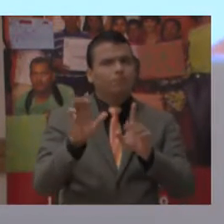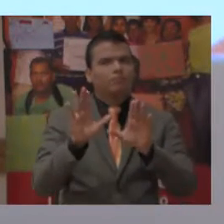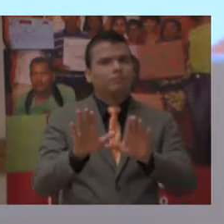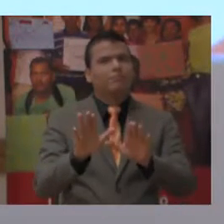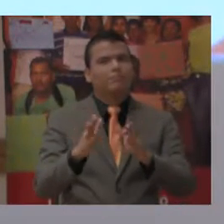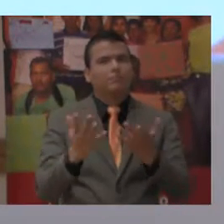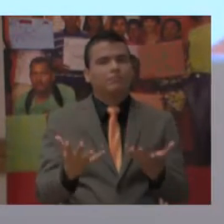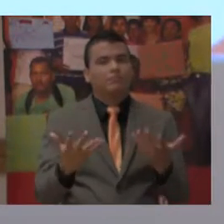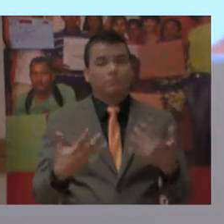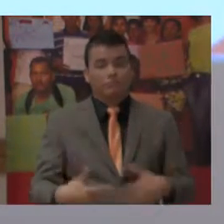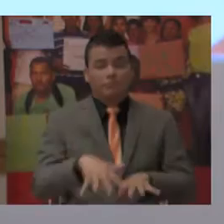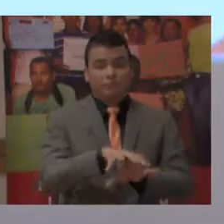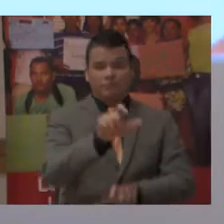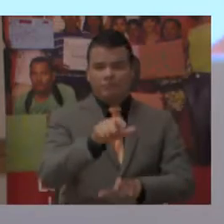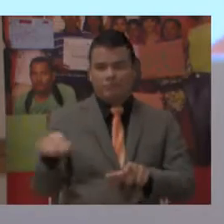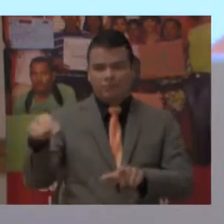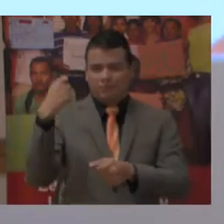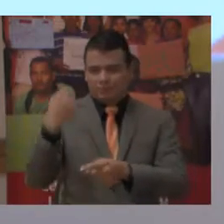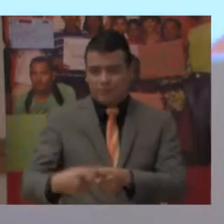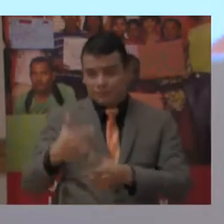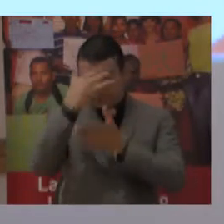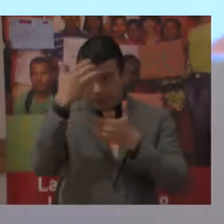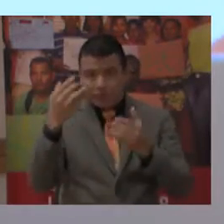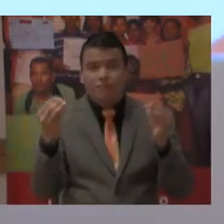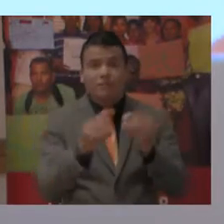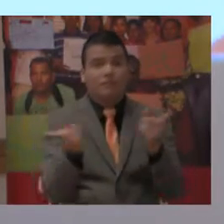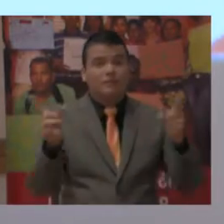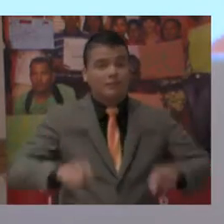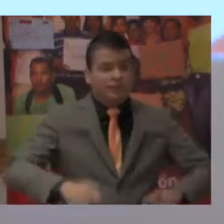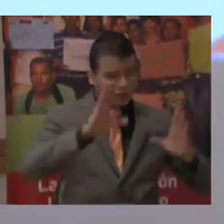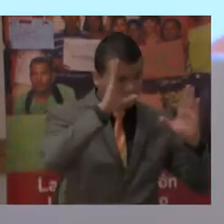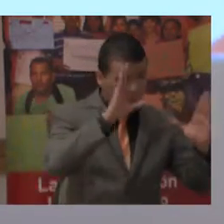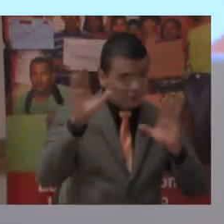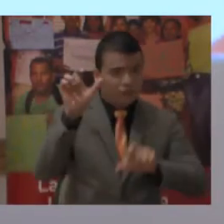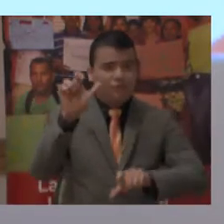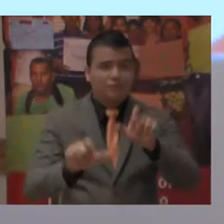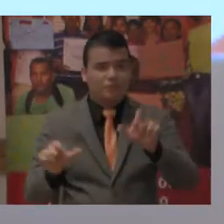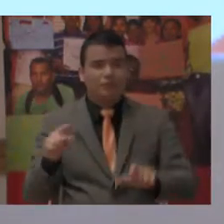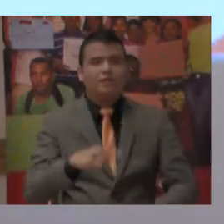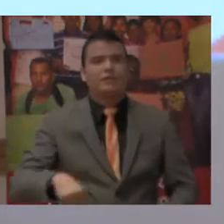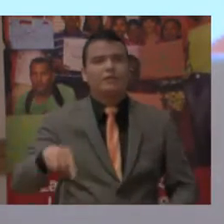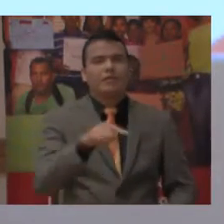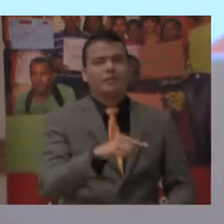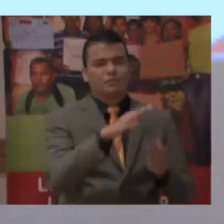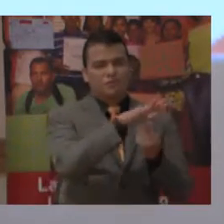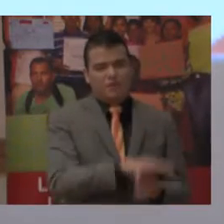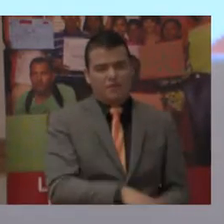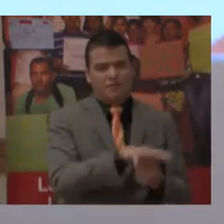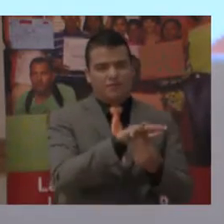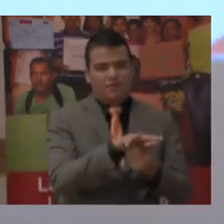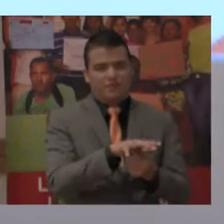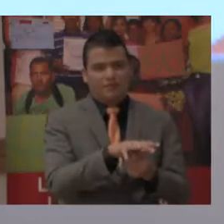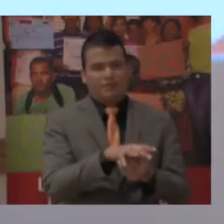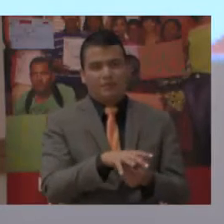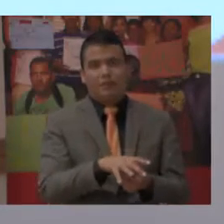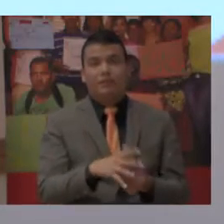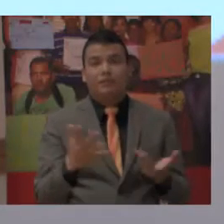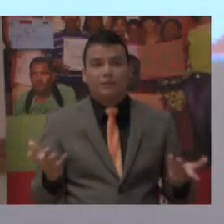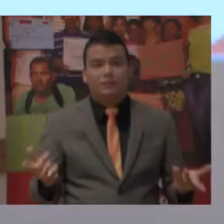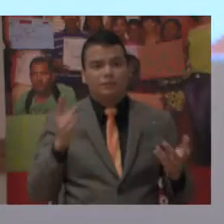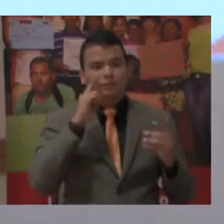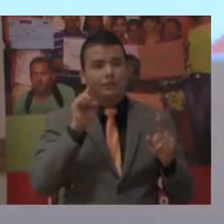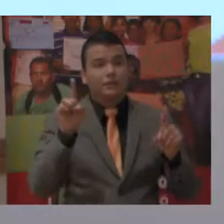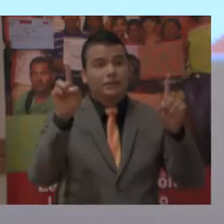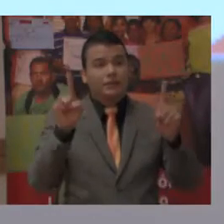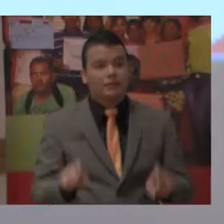directamente para reincorporados, que también tiene en cuenta víctimas y a ciudadanos. Entonces, se va a hacer un piloto, queremos ser